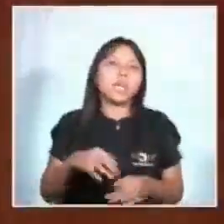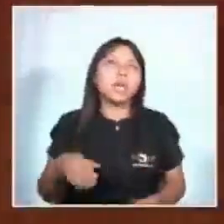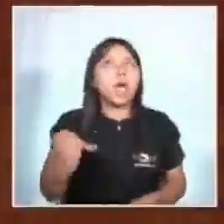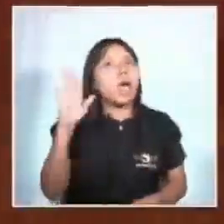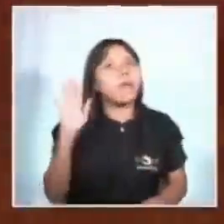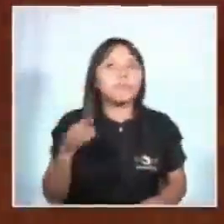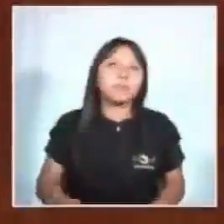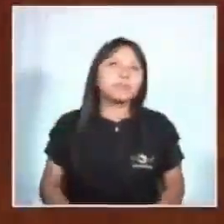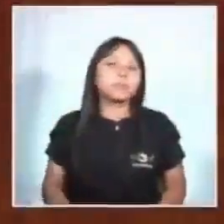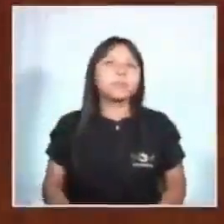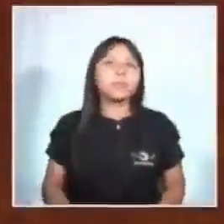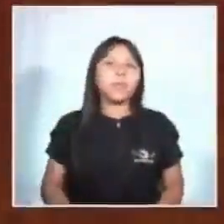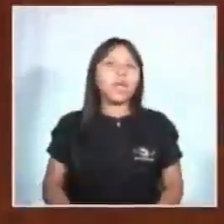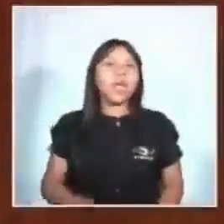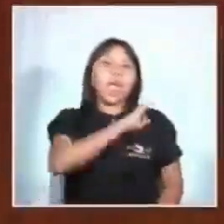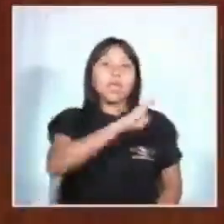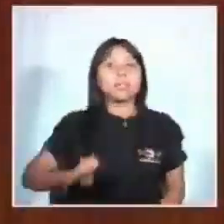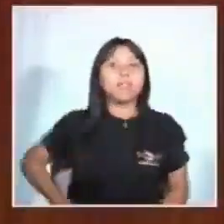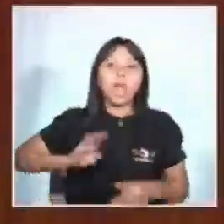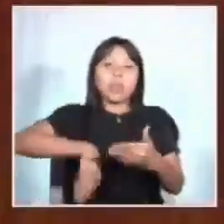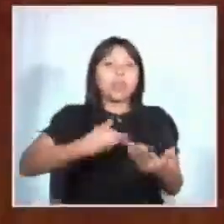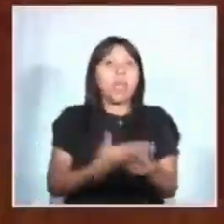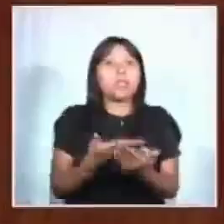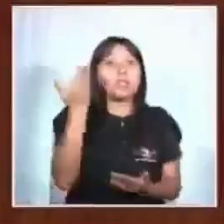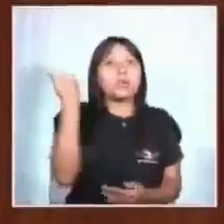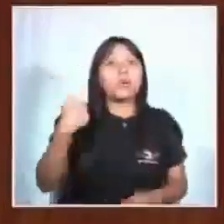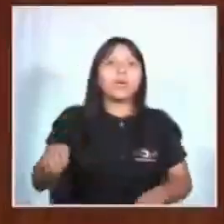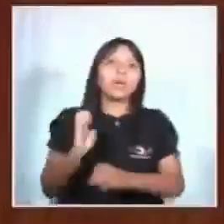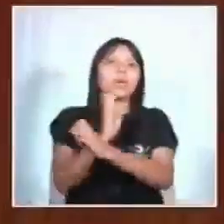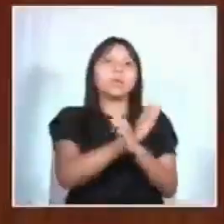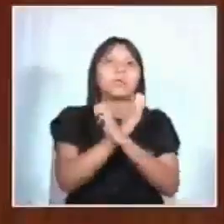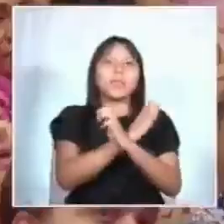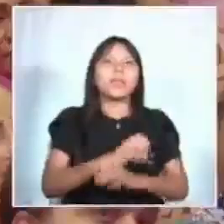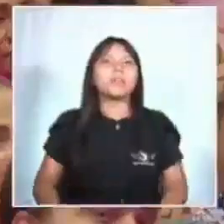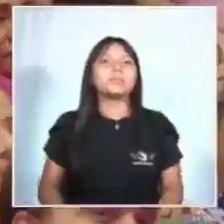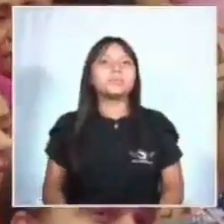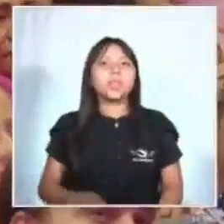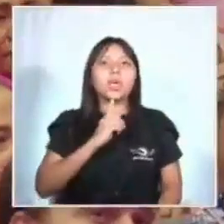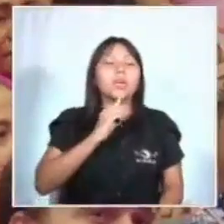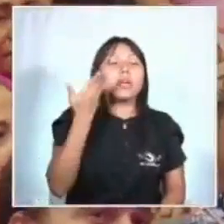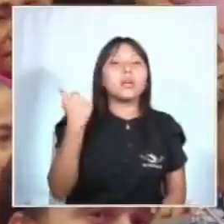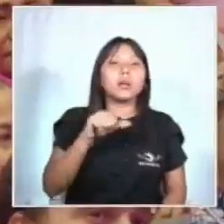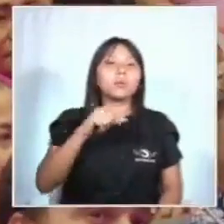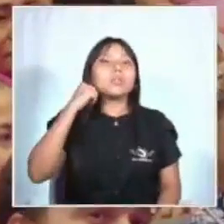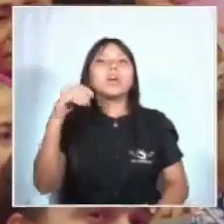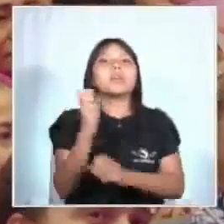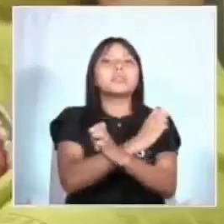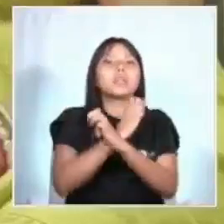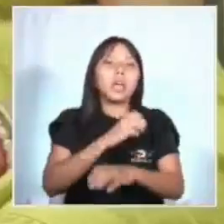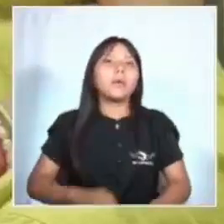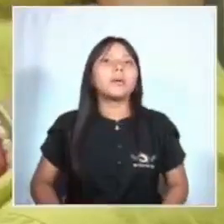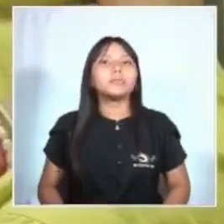entiendas. Esther nació en cautividad. Era una esclava